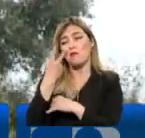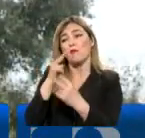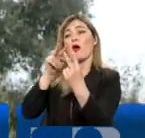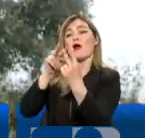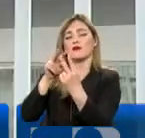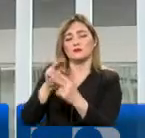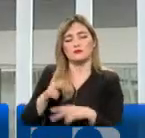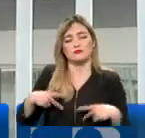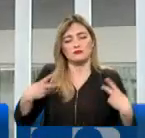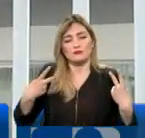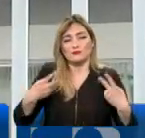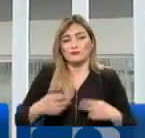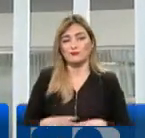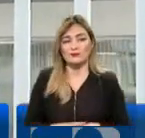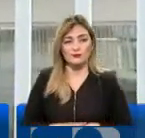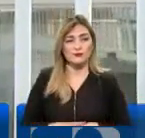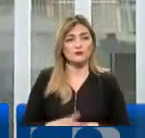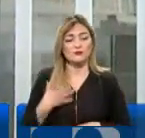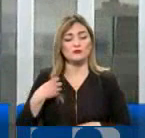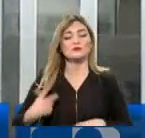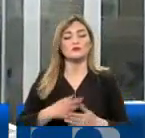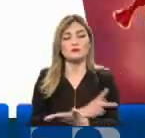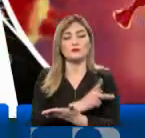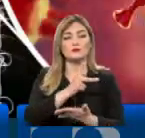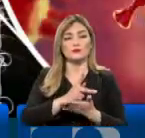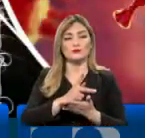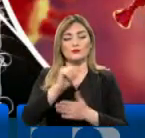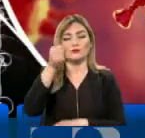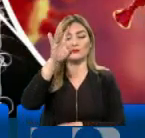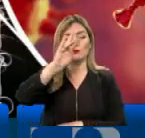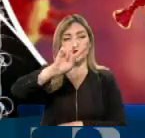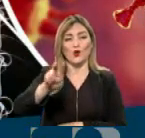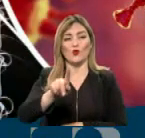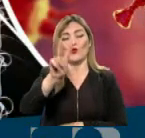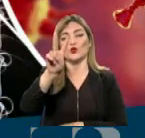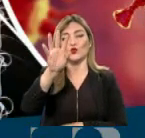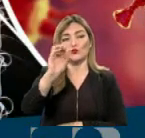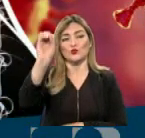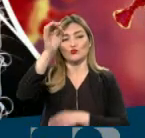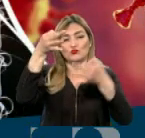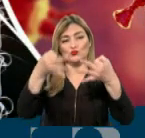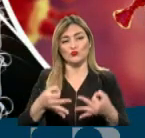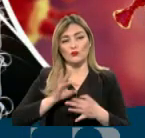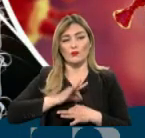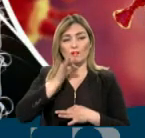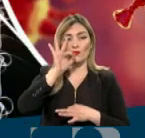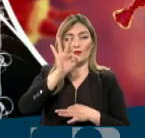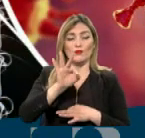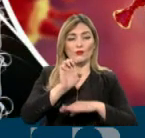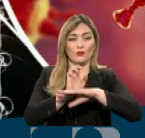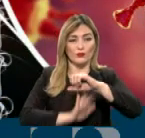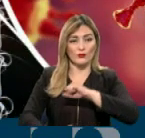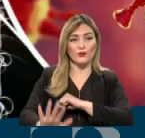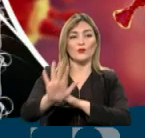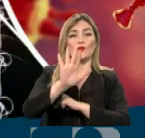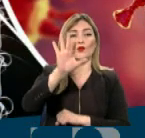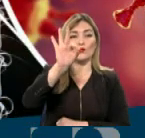verla con vida. Mientras Pichincha concentra un 17,2% de los casos confirmados a nivel nacional, es